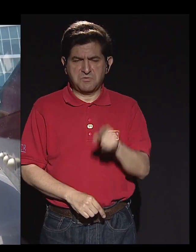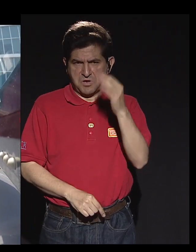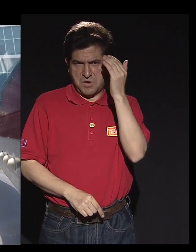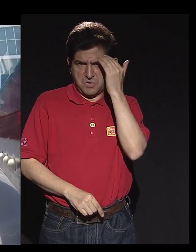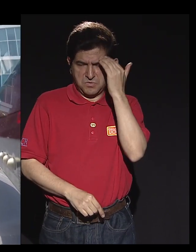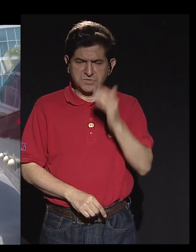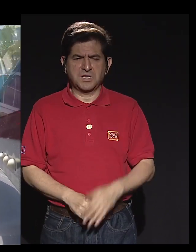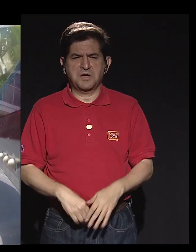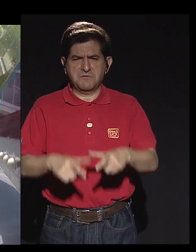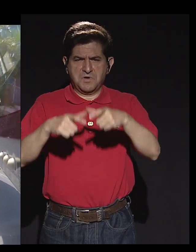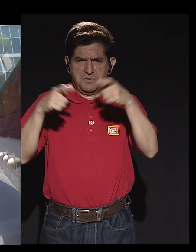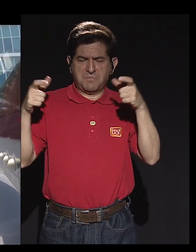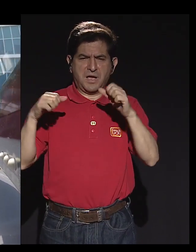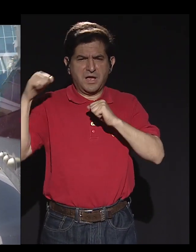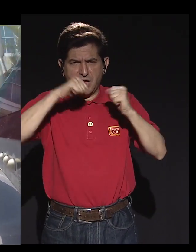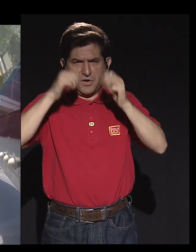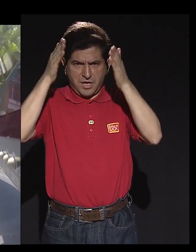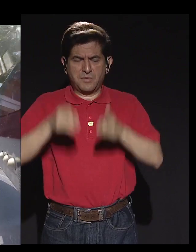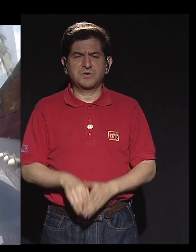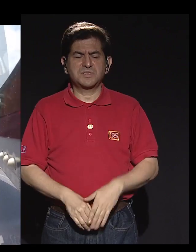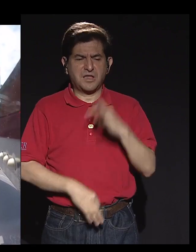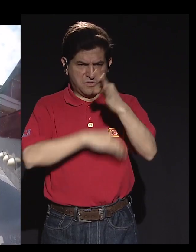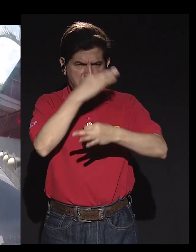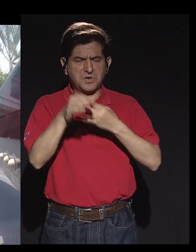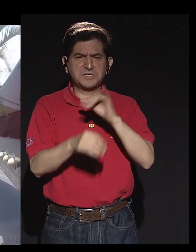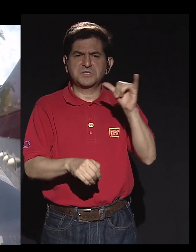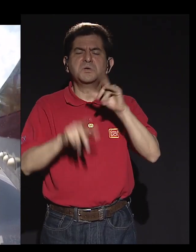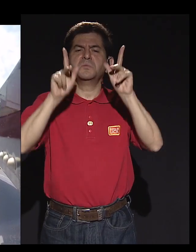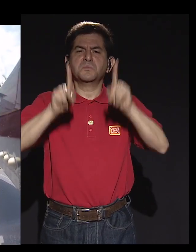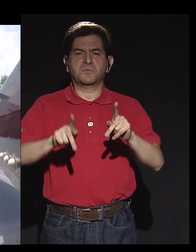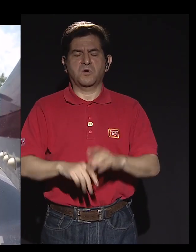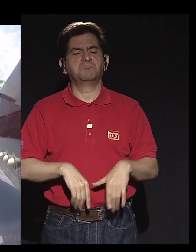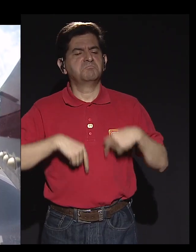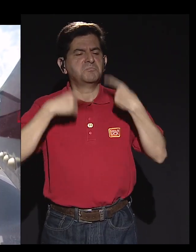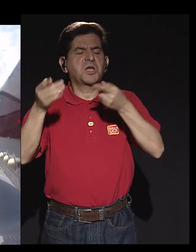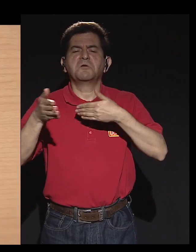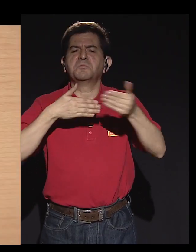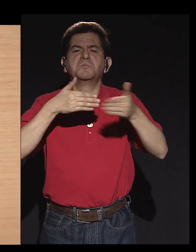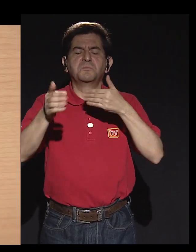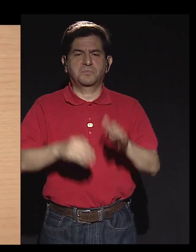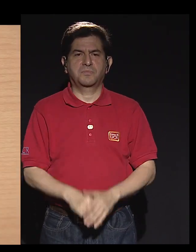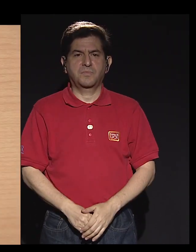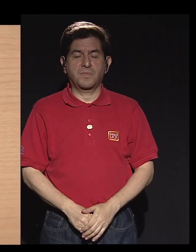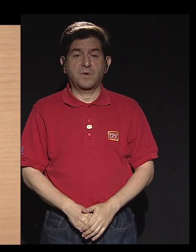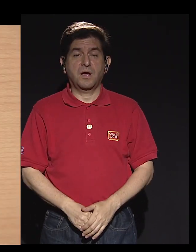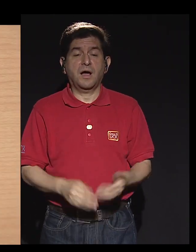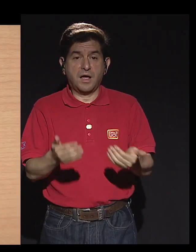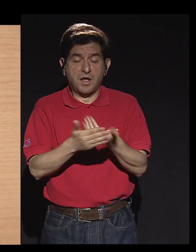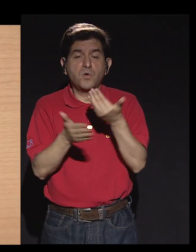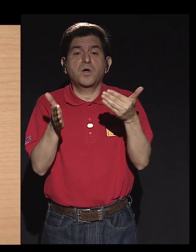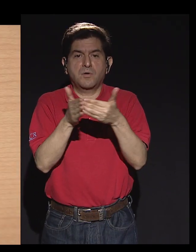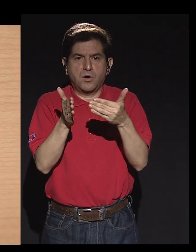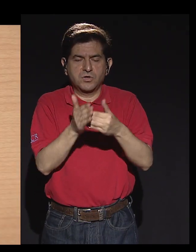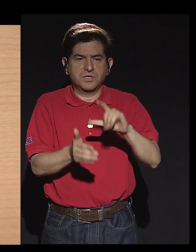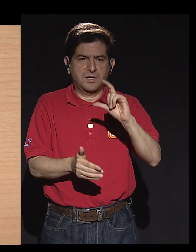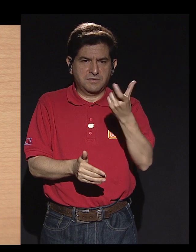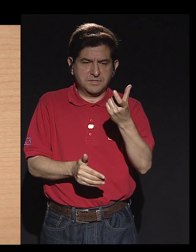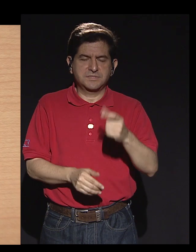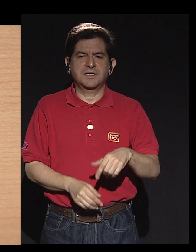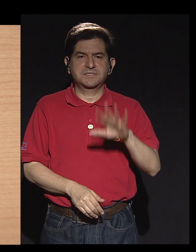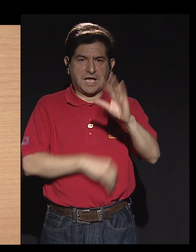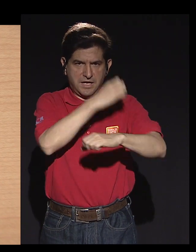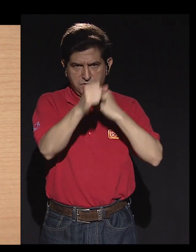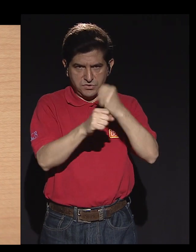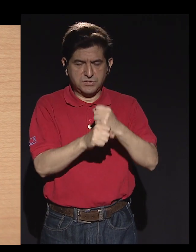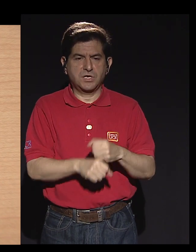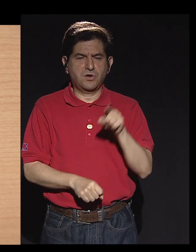Usted sabe que pues, la mayoría de los boxeadores no tienen en la calle, entonces llévenos, no importa. Teniendo que renovar su licencia cada